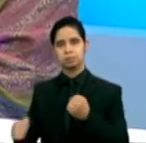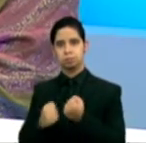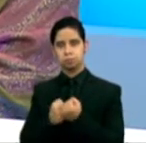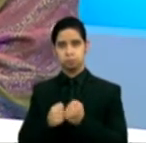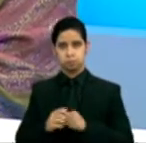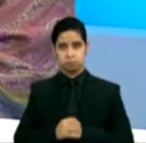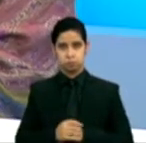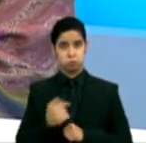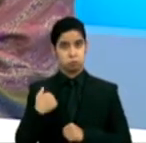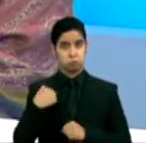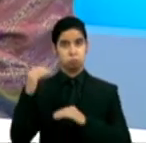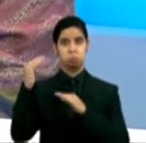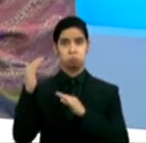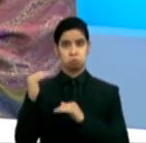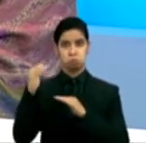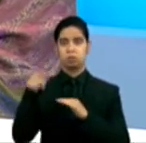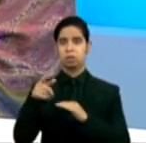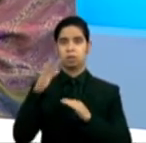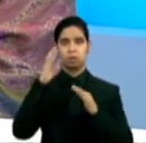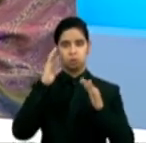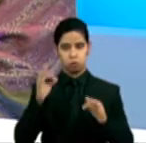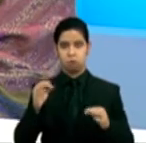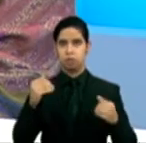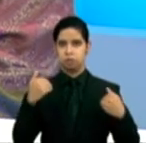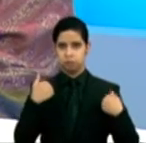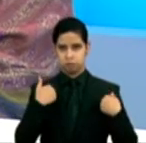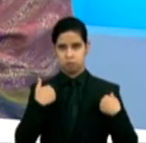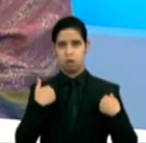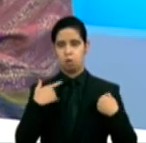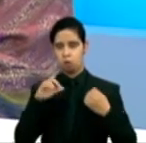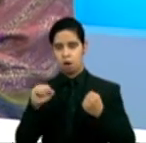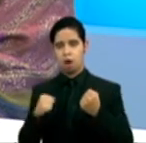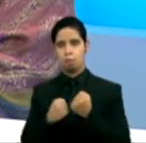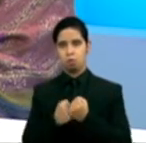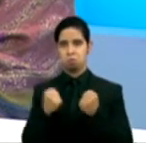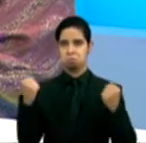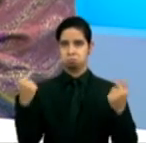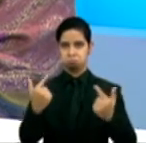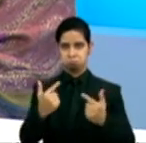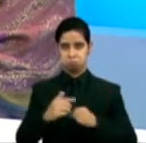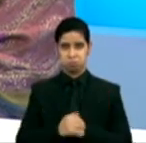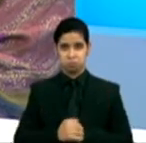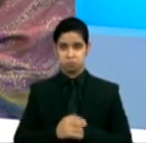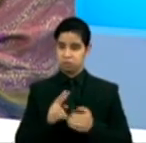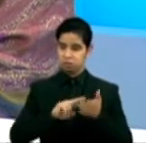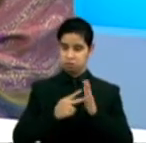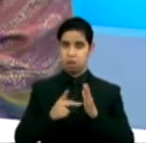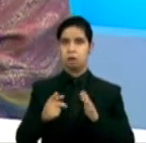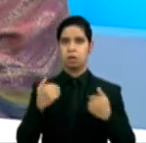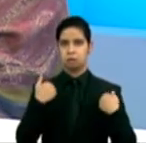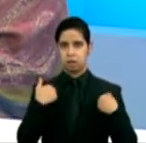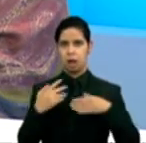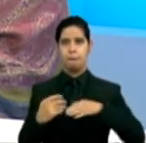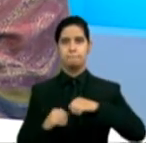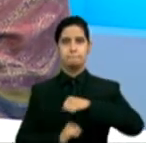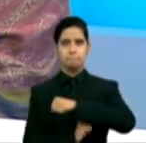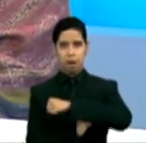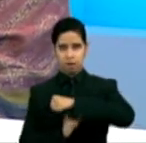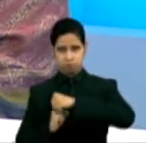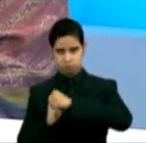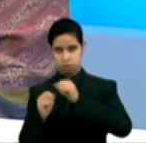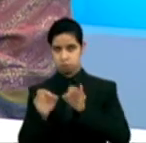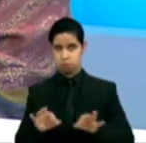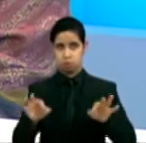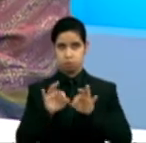que las decisiones gocen de un apoyo múltiple, de manera de que se puedan sostener y se dé continuidad. Parte de nuestro